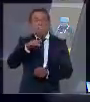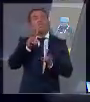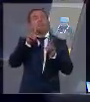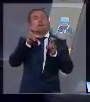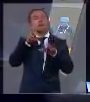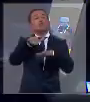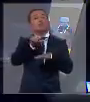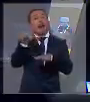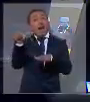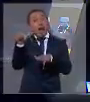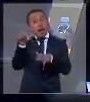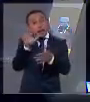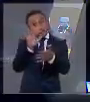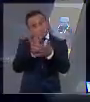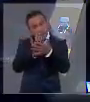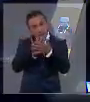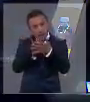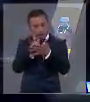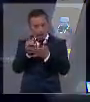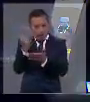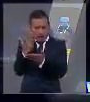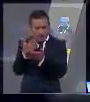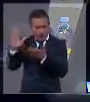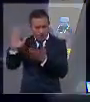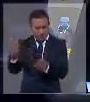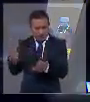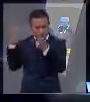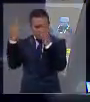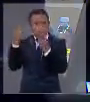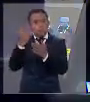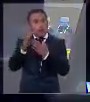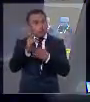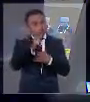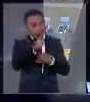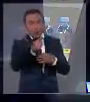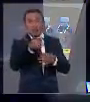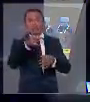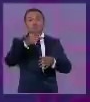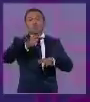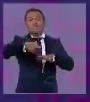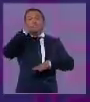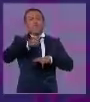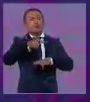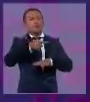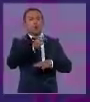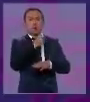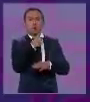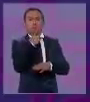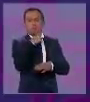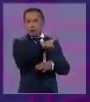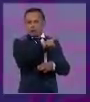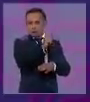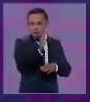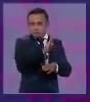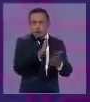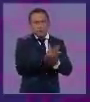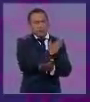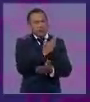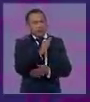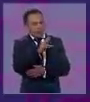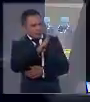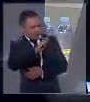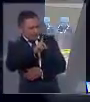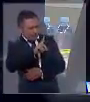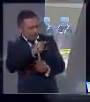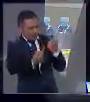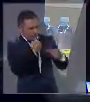Esa sentencia en lo penal le va a llegar acusatoria. Y en el tema de Odebrecht, la pregunta no debía ser para mí, Ricardo, debía ser